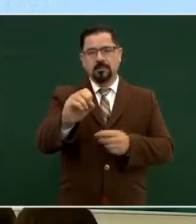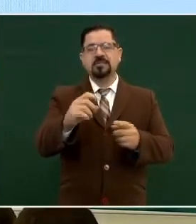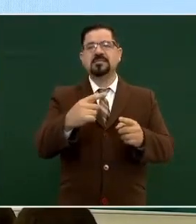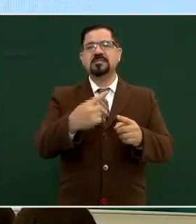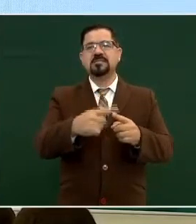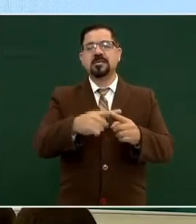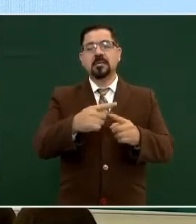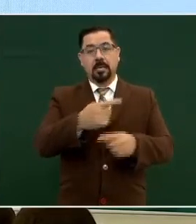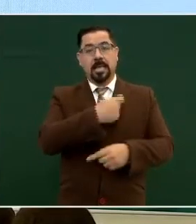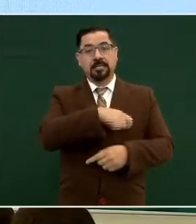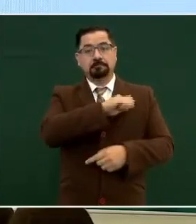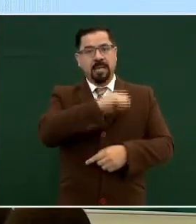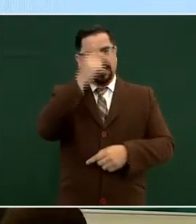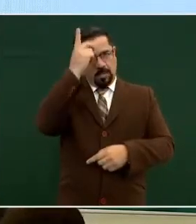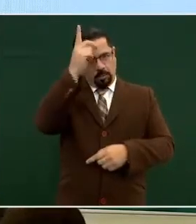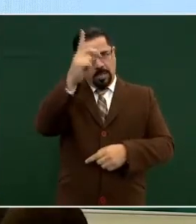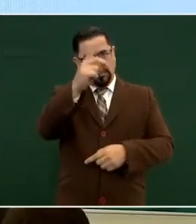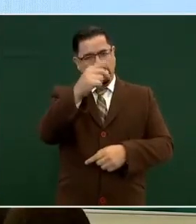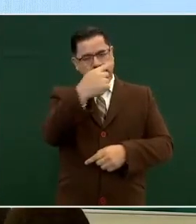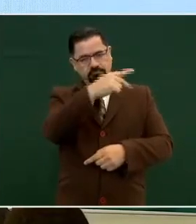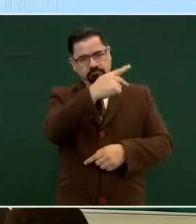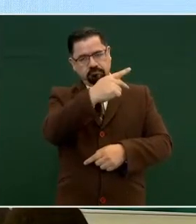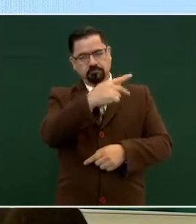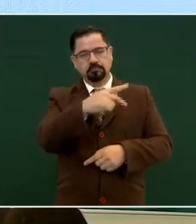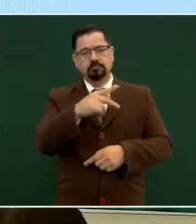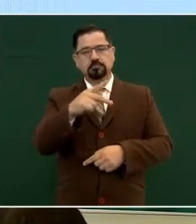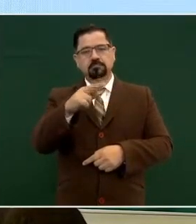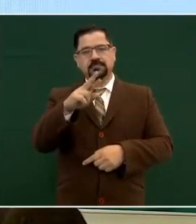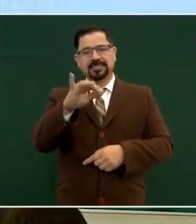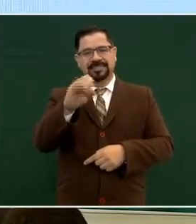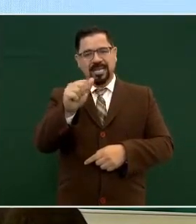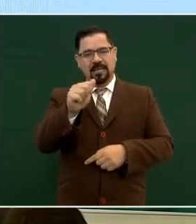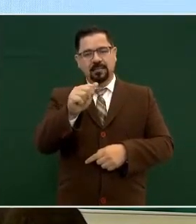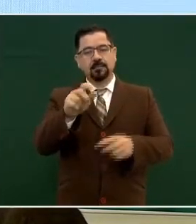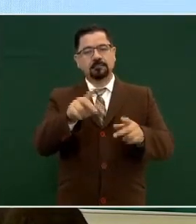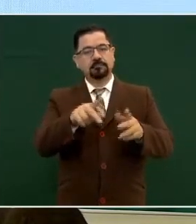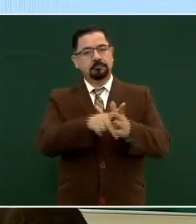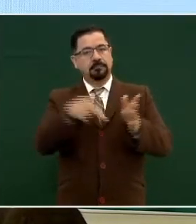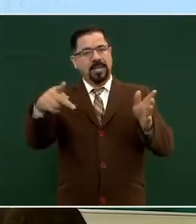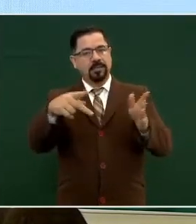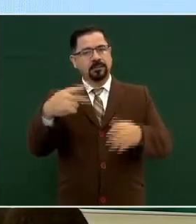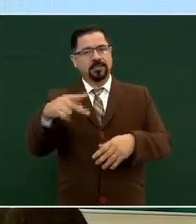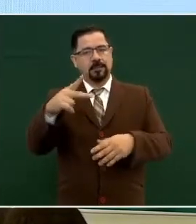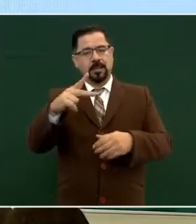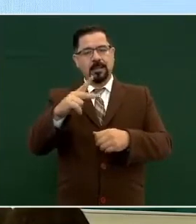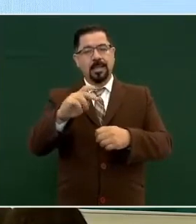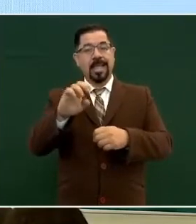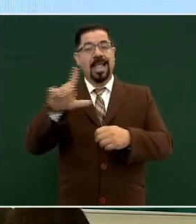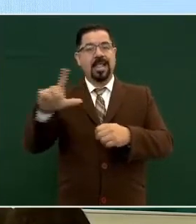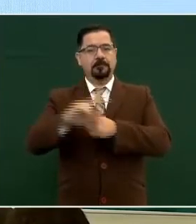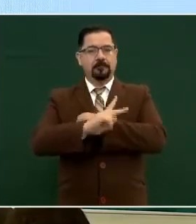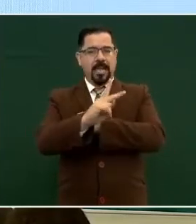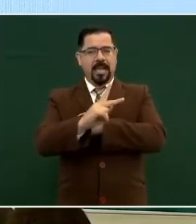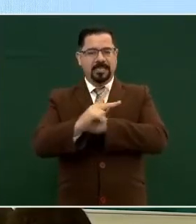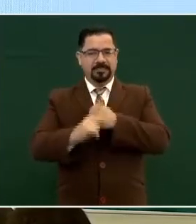de España, los que publican El País, en una sociedad